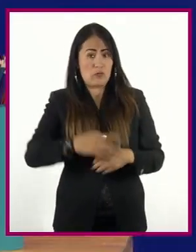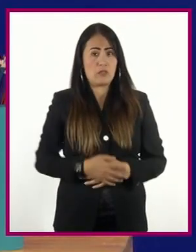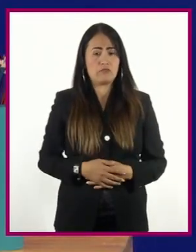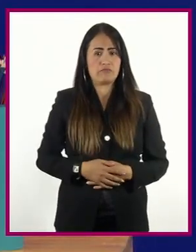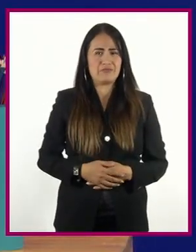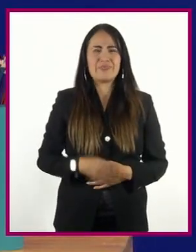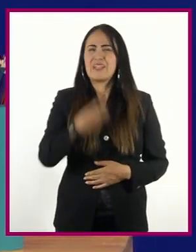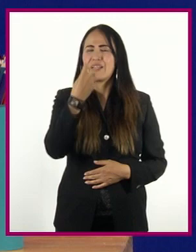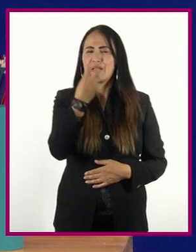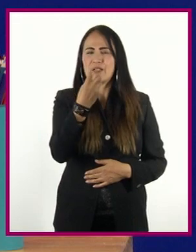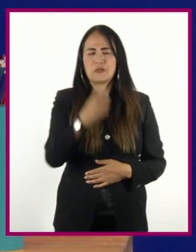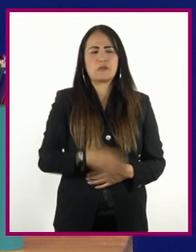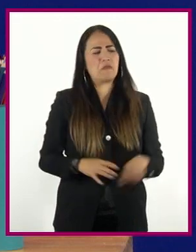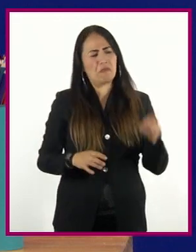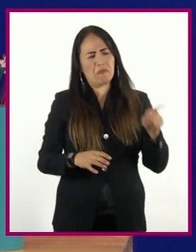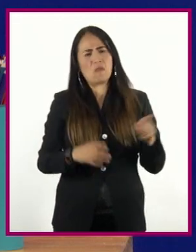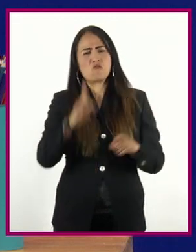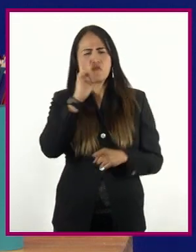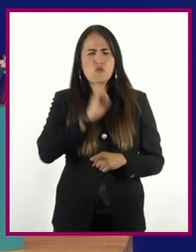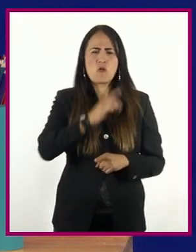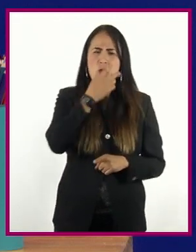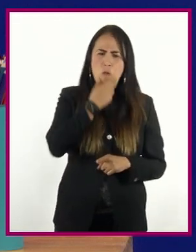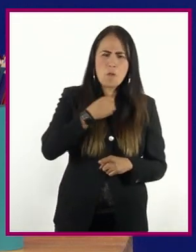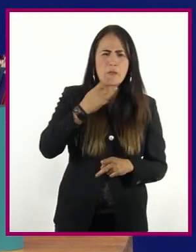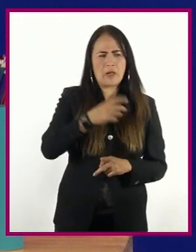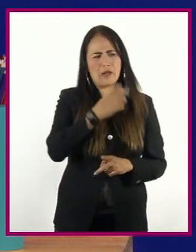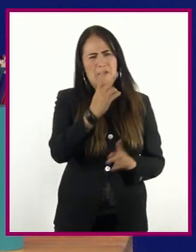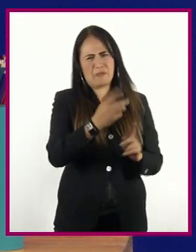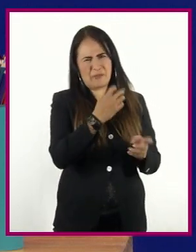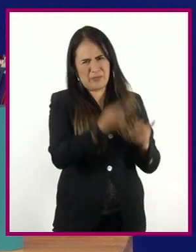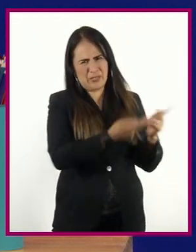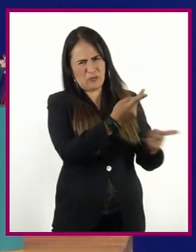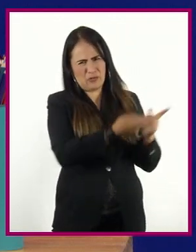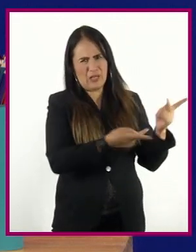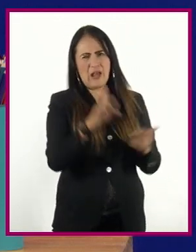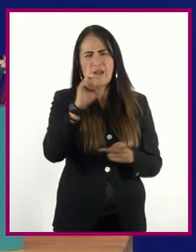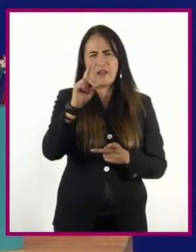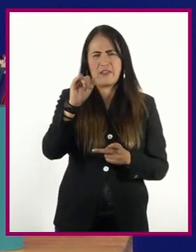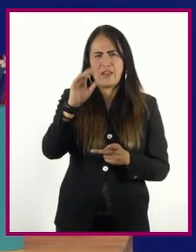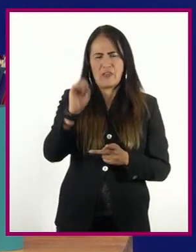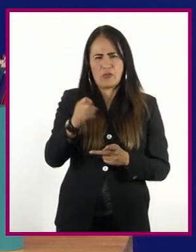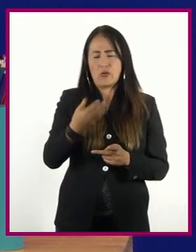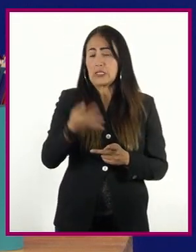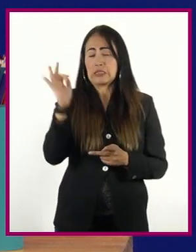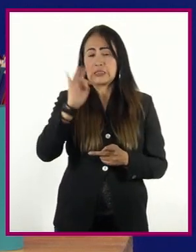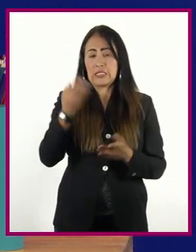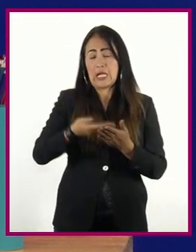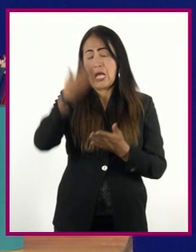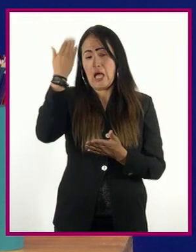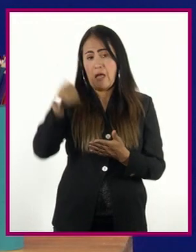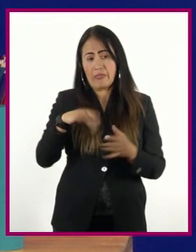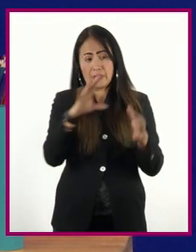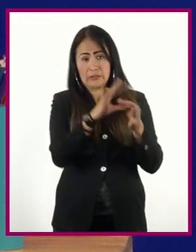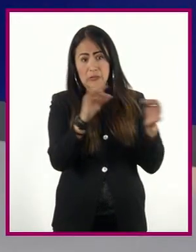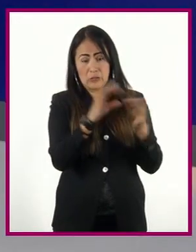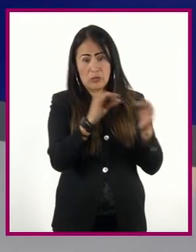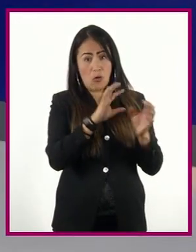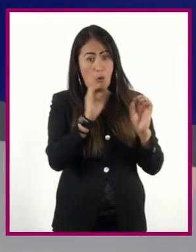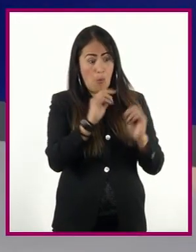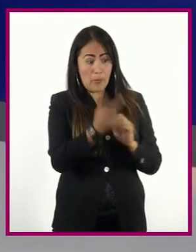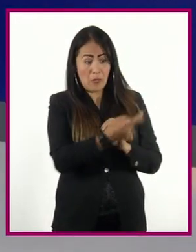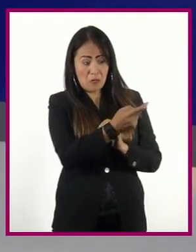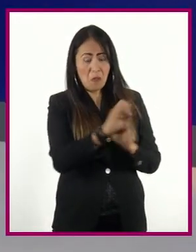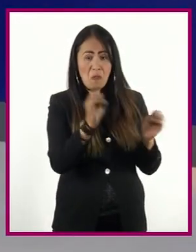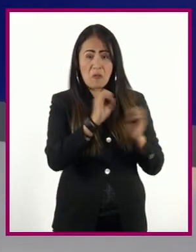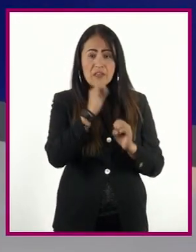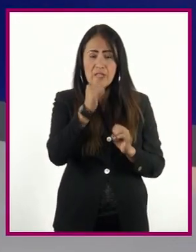esto, suele pasar que él o la entrevistada menciona un dato importante que no se tocó en la entrevista o que cierre con